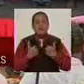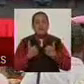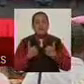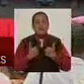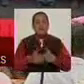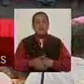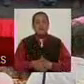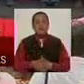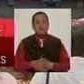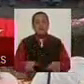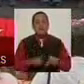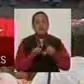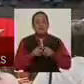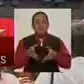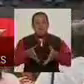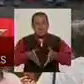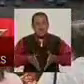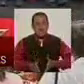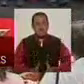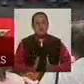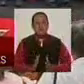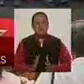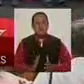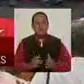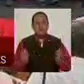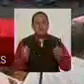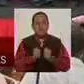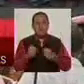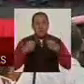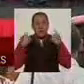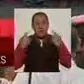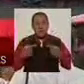un alumbramiento en condiciones